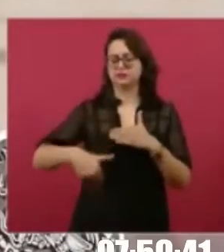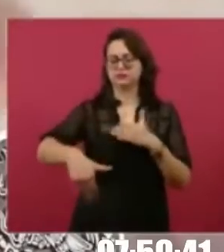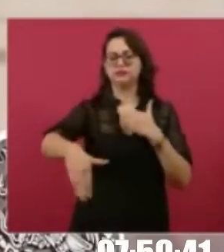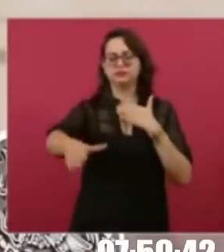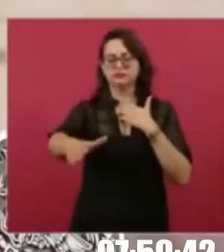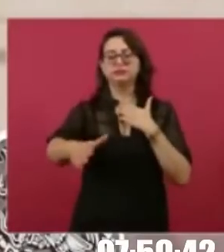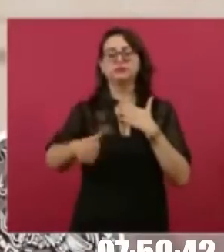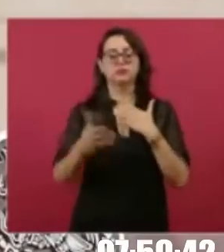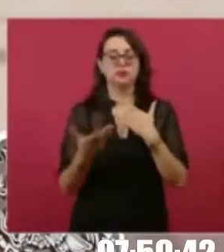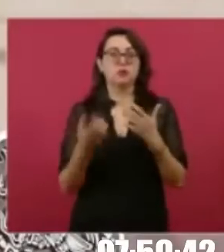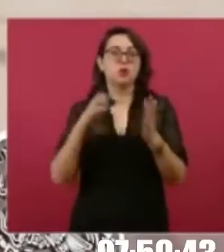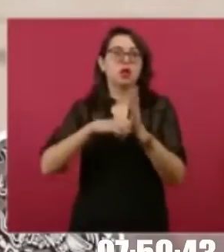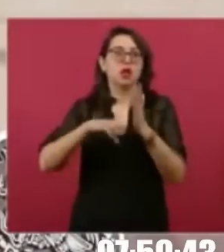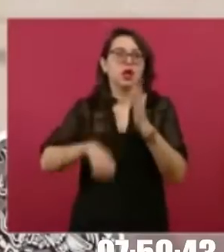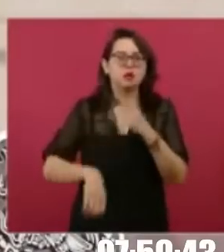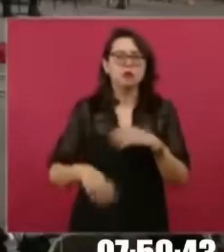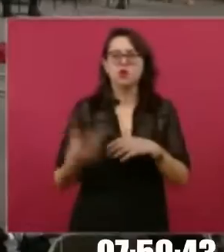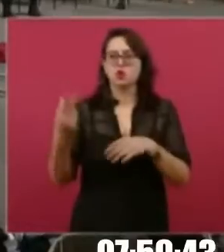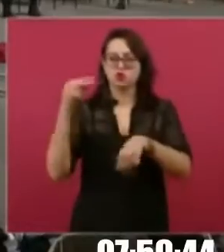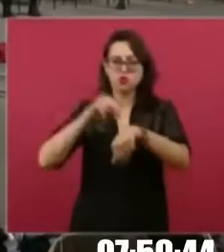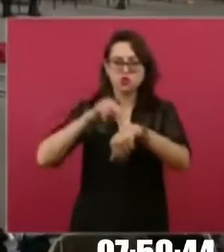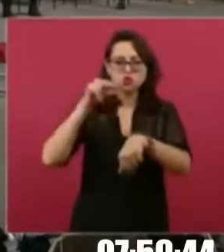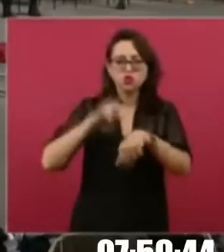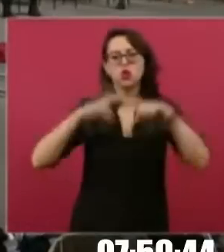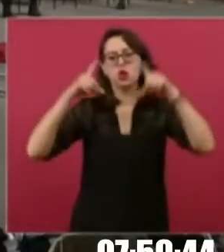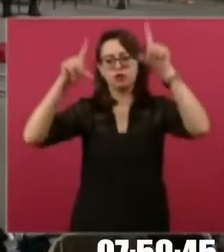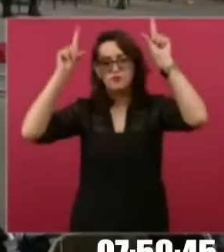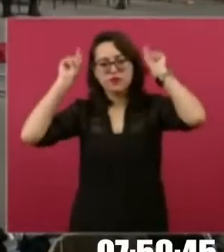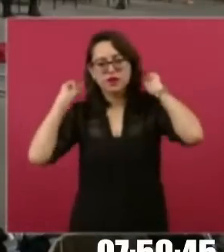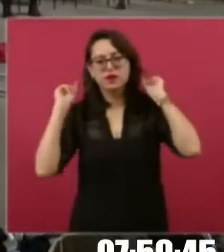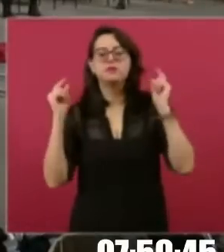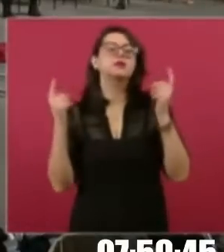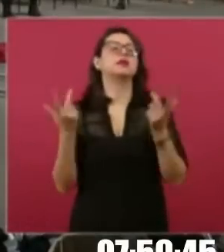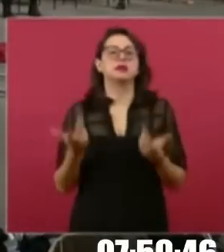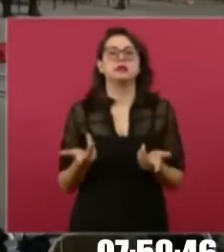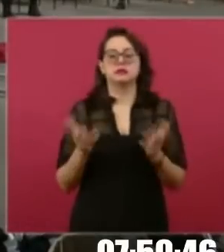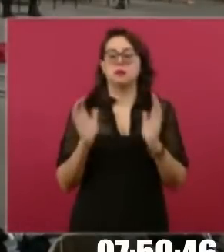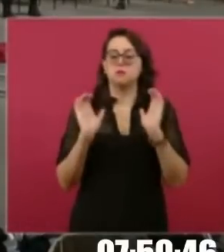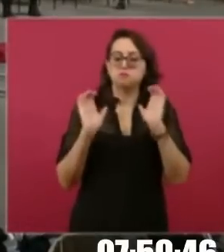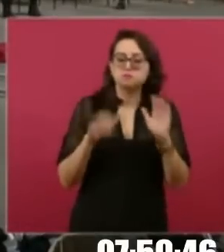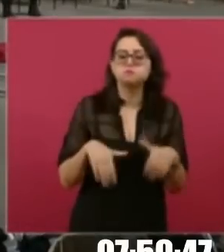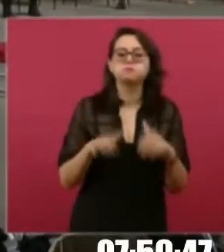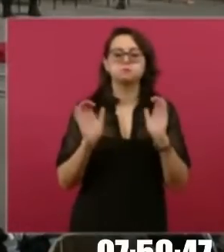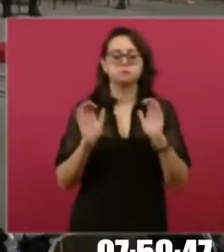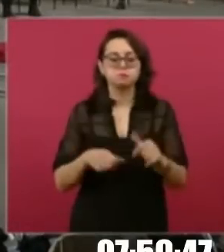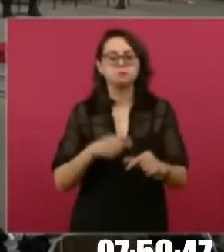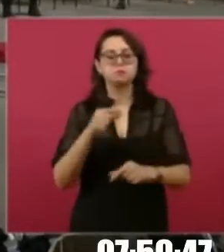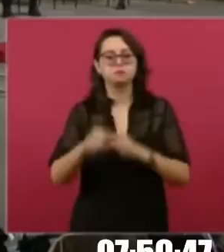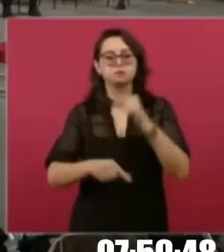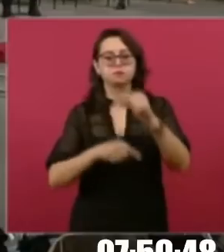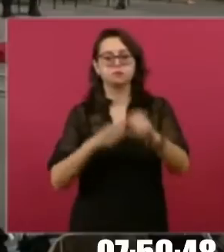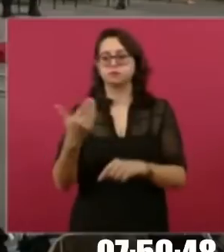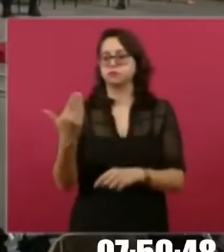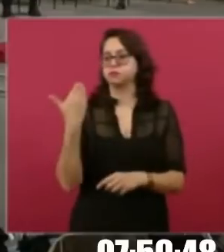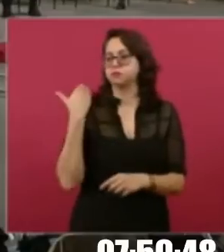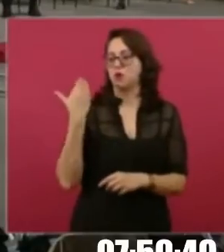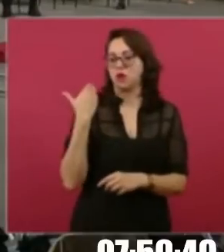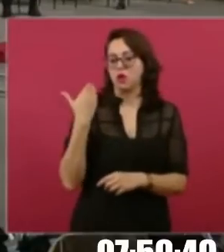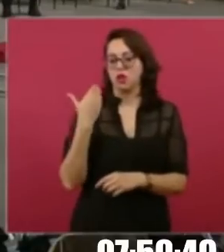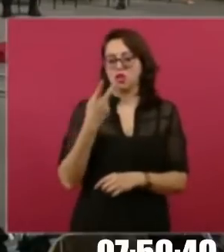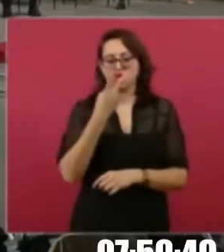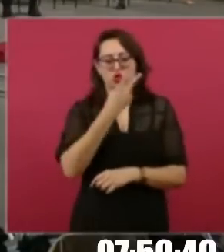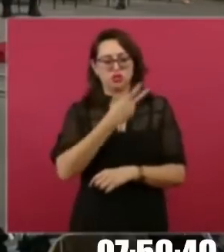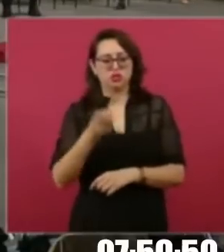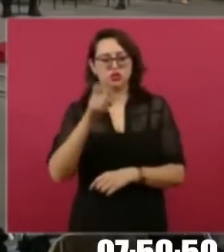del personal está en proceso Ya se está contratando se contrataron doscientos setenta y